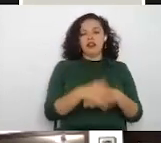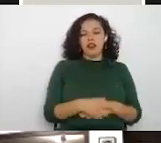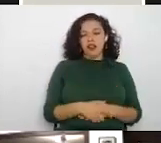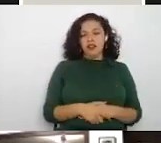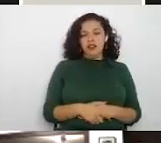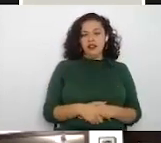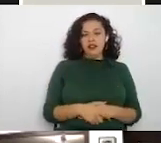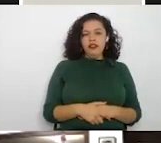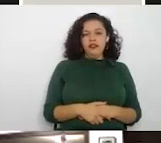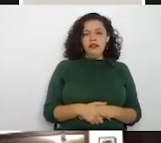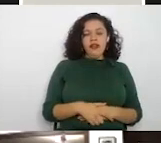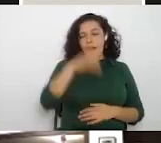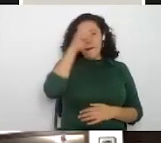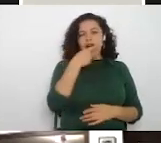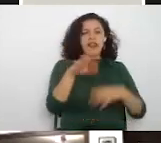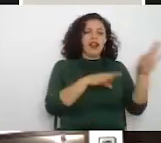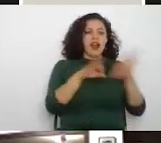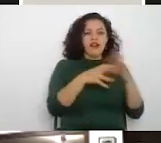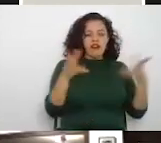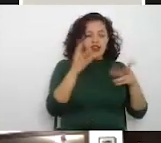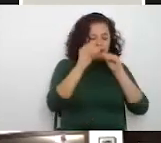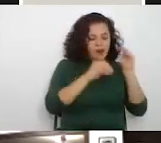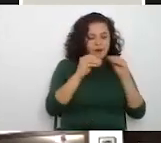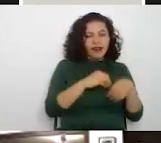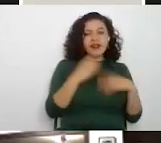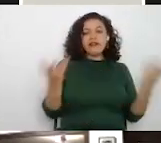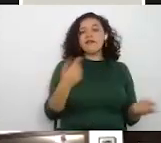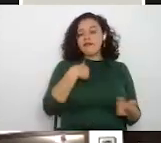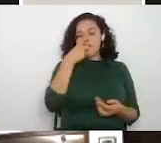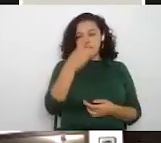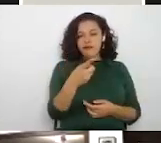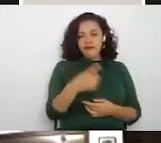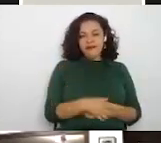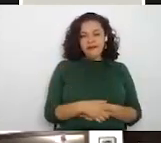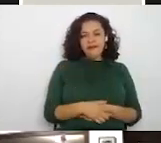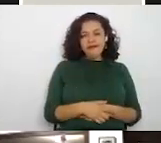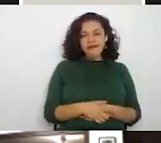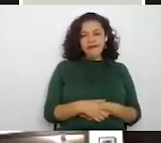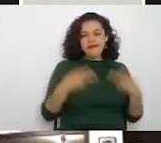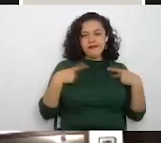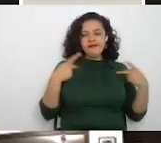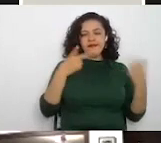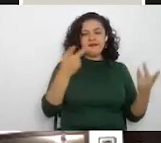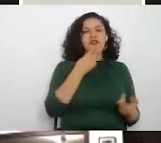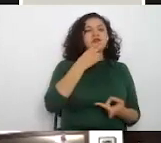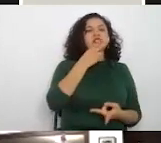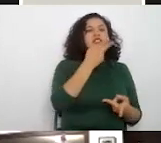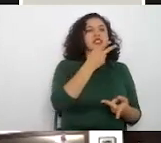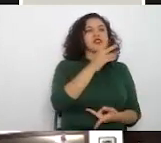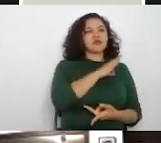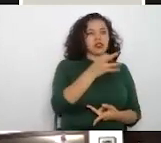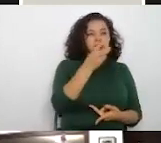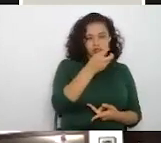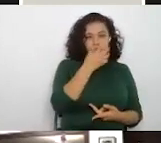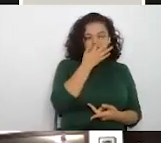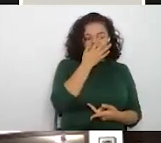grupos para la realización del trabajo. Entonces, ¿qué es lo que decía? Pueden ser personas, los mismos, los propios usuarios, ¿no? Entonces, ¿quién lo